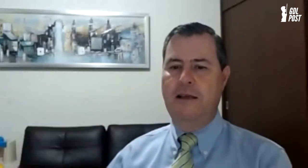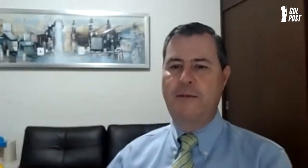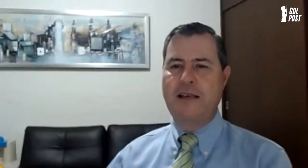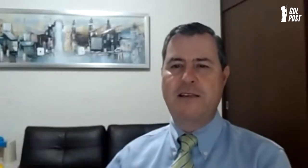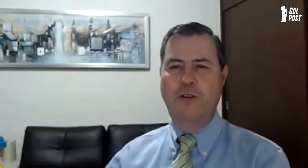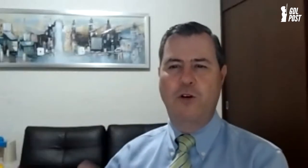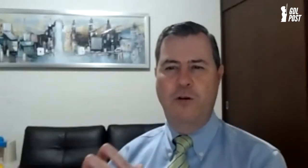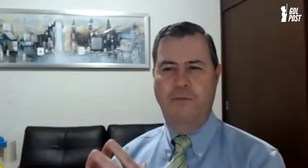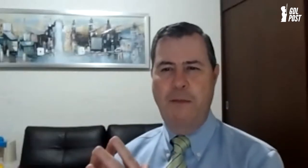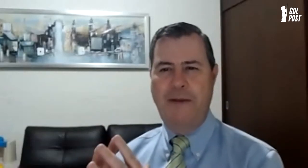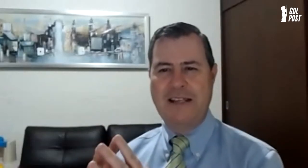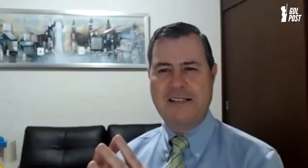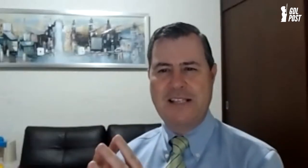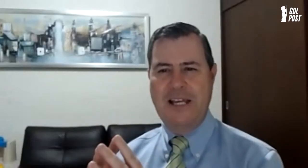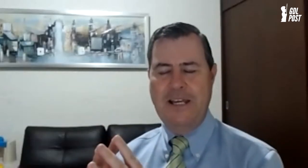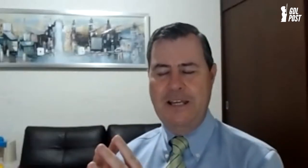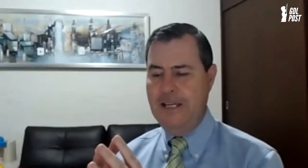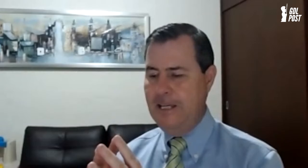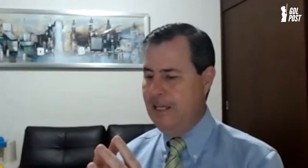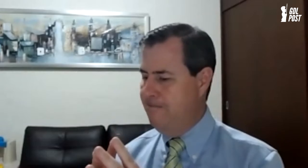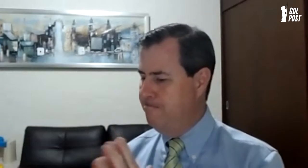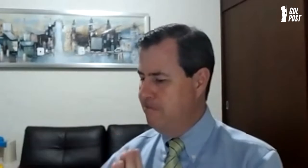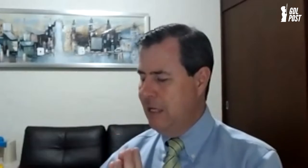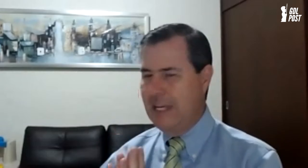que había sido, me parece,